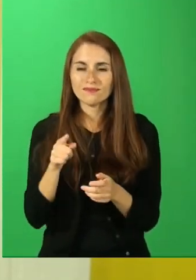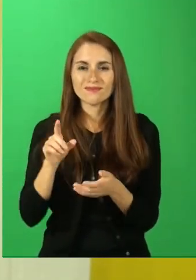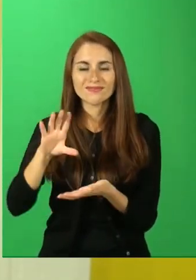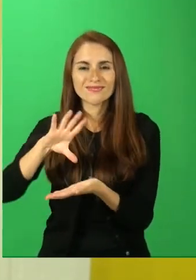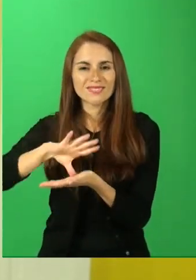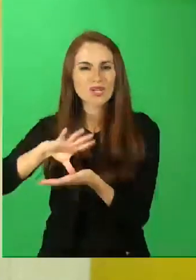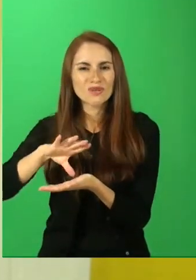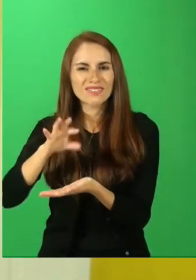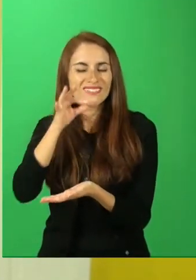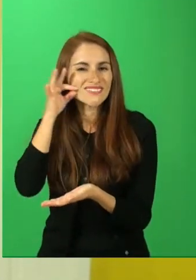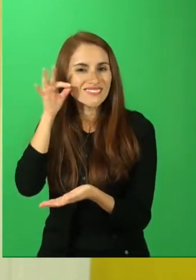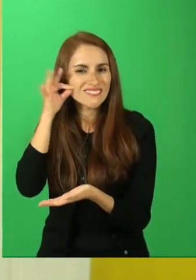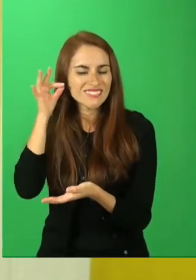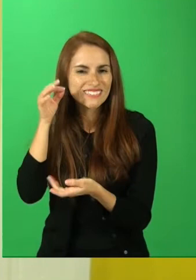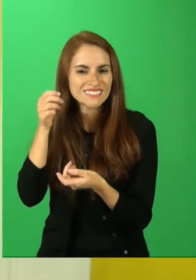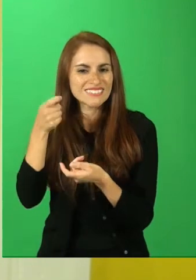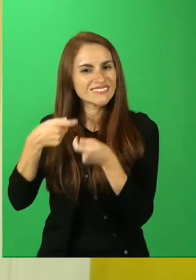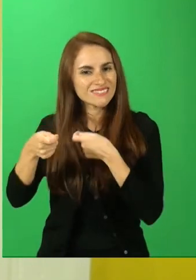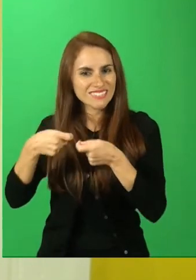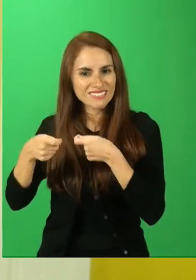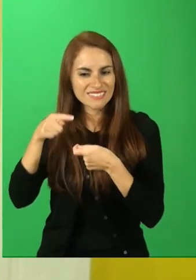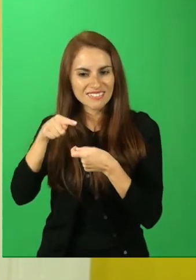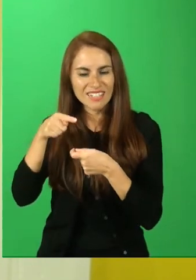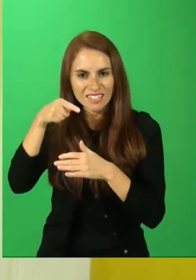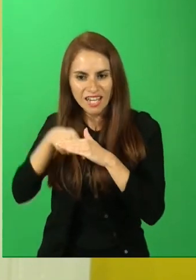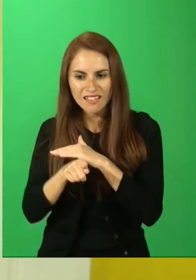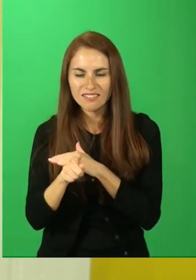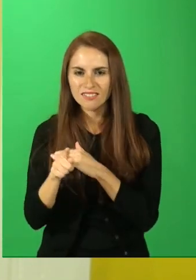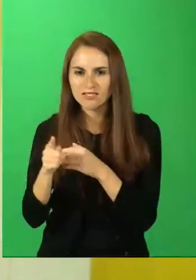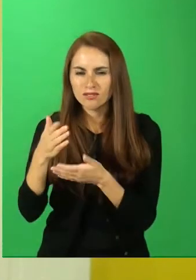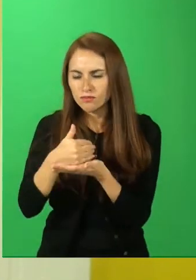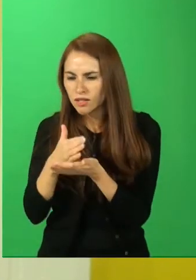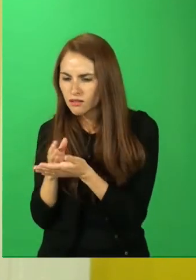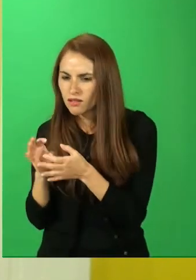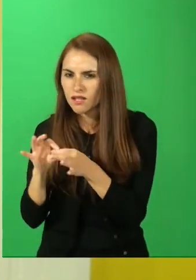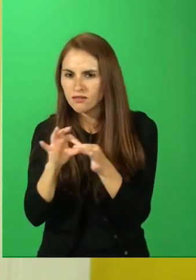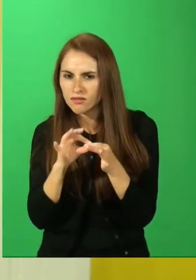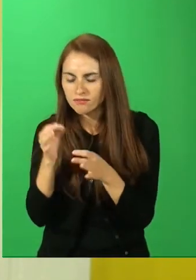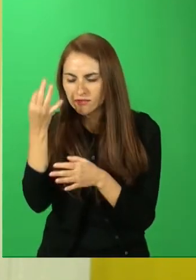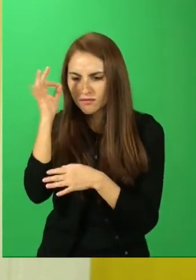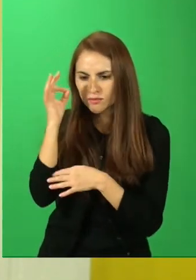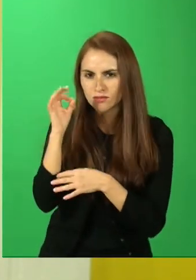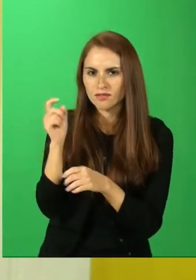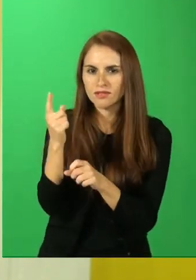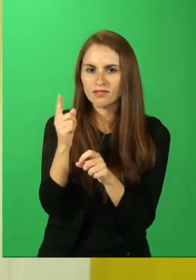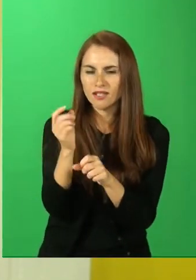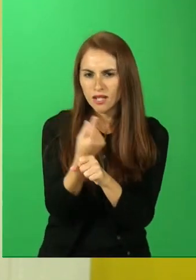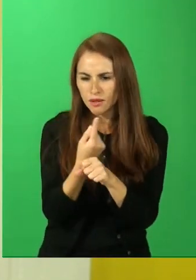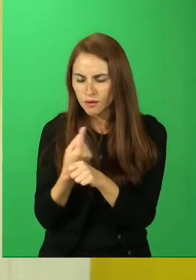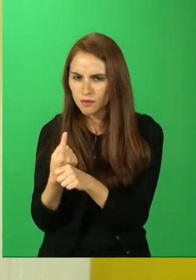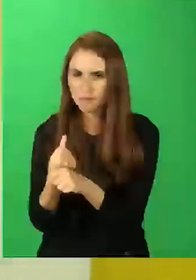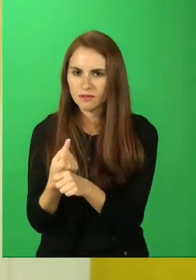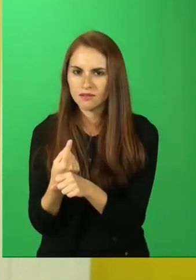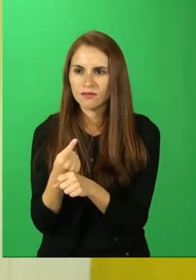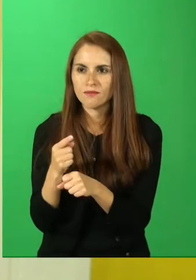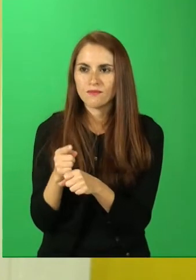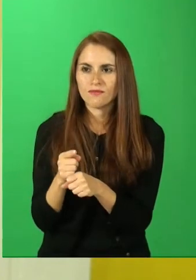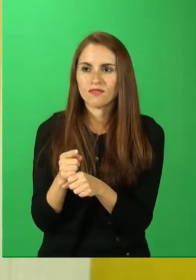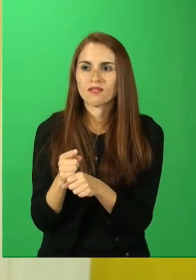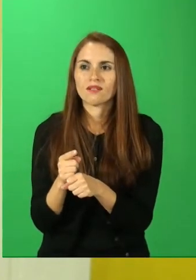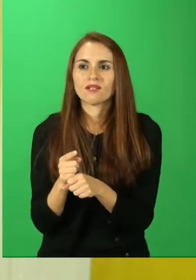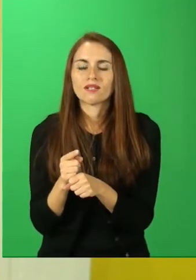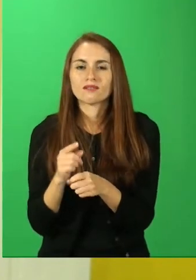él iba a pregonar su mensaje racista, xenófobo, antisemita. Xenófobo, odio a